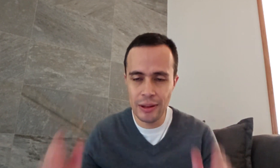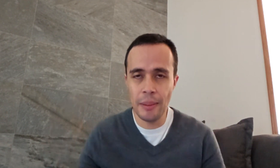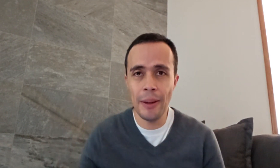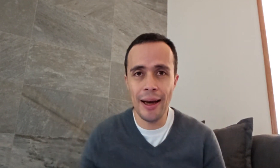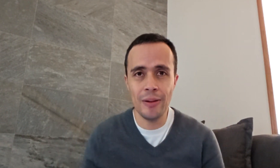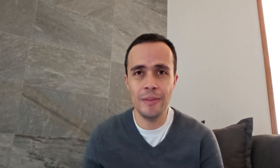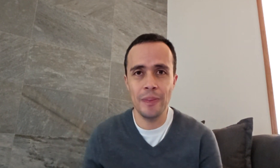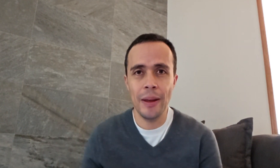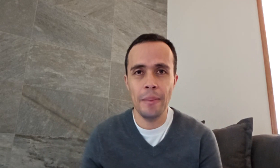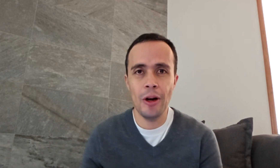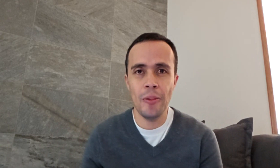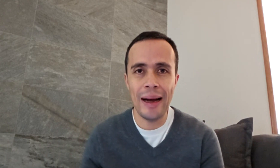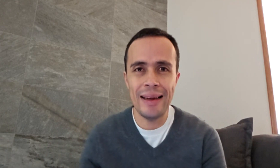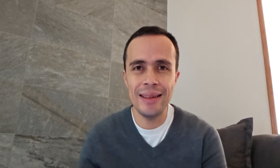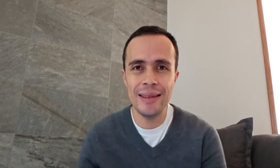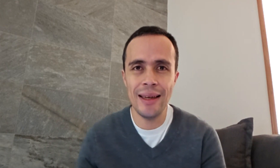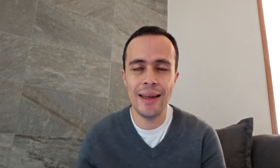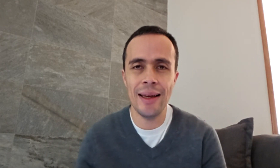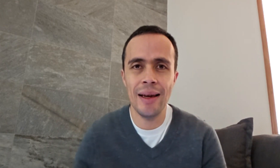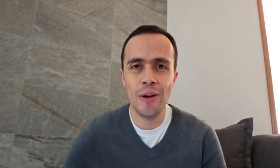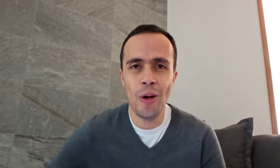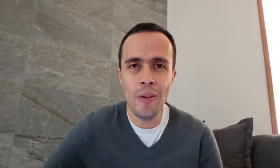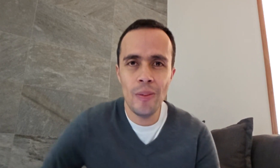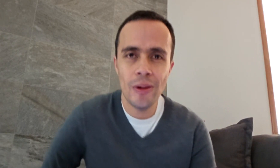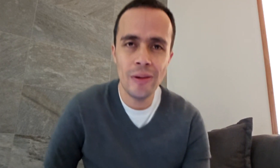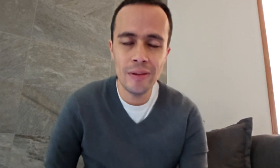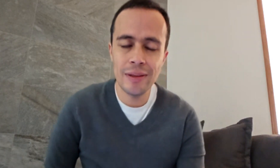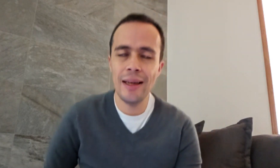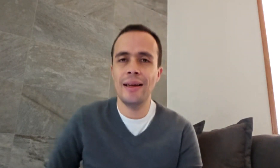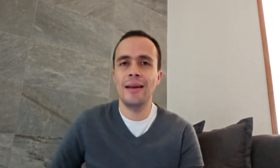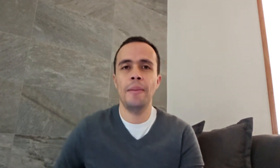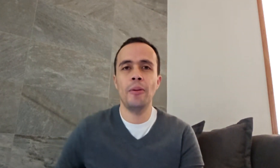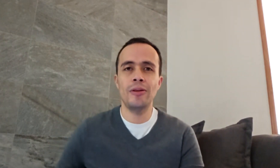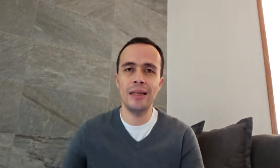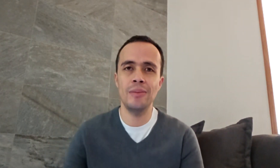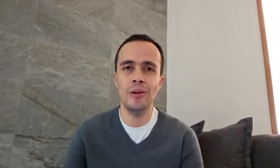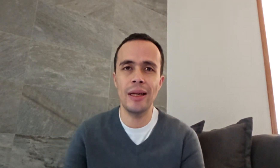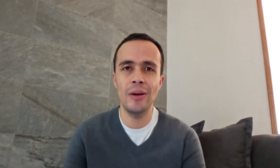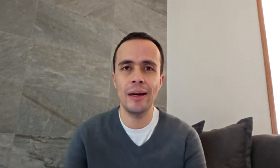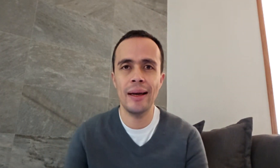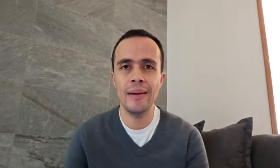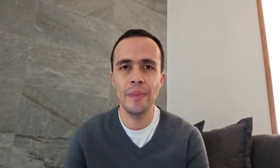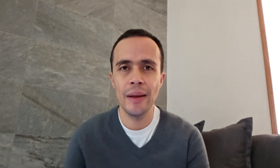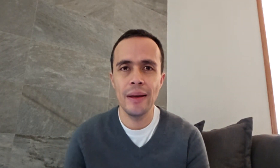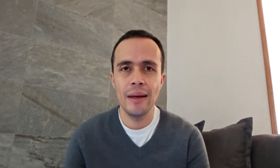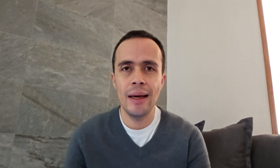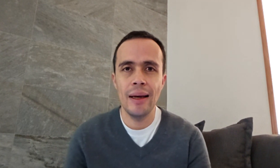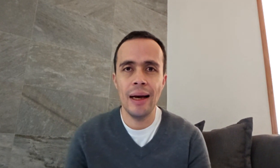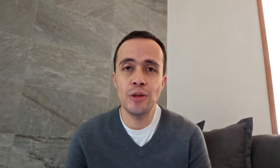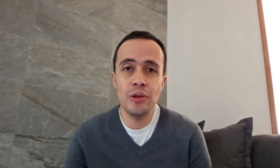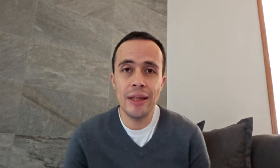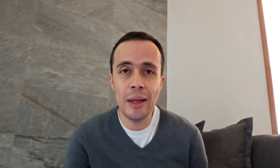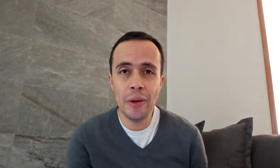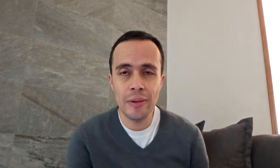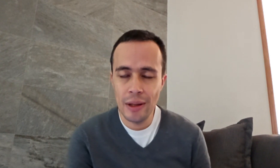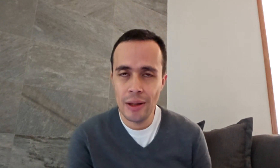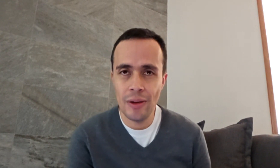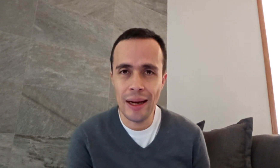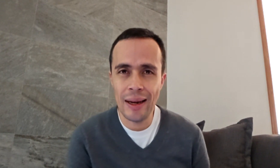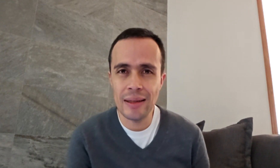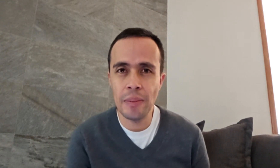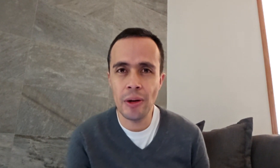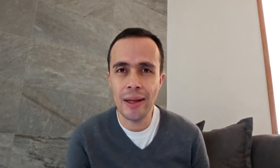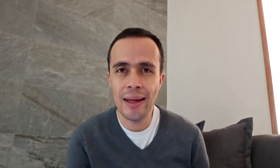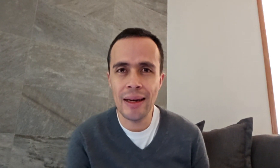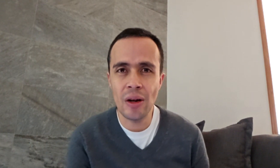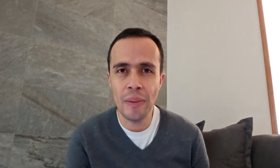embargo, después se pelearon. Pero imagínense el colmo, ¿no?, del nepotismo, de lo que ha sucedido con